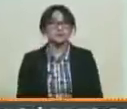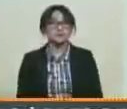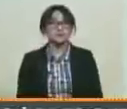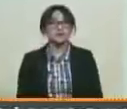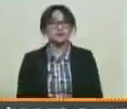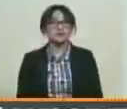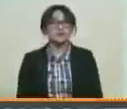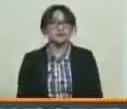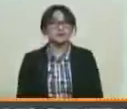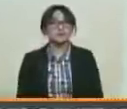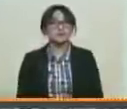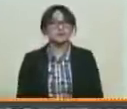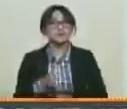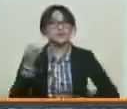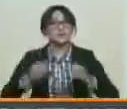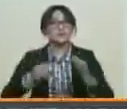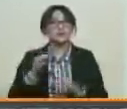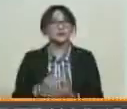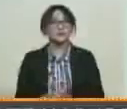justicia.